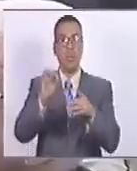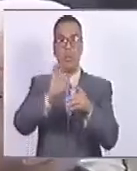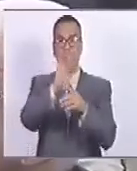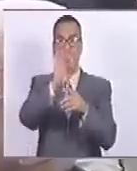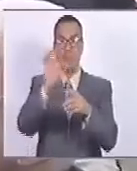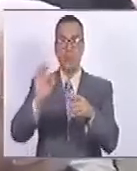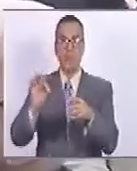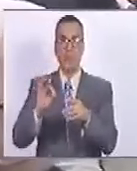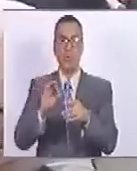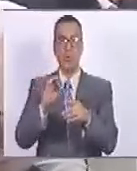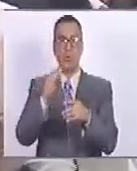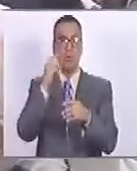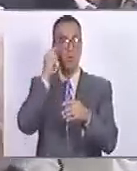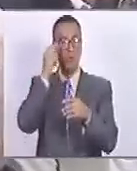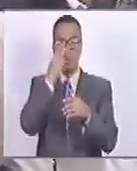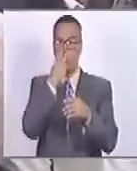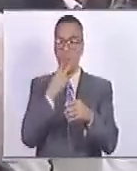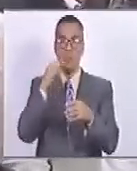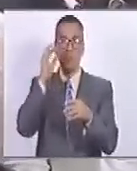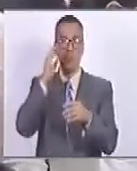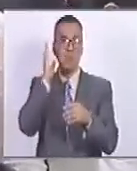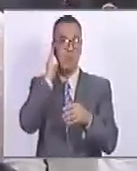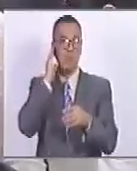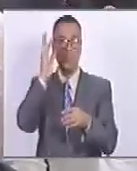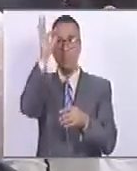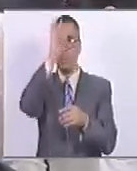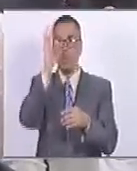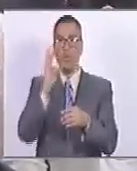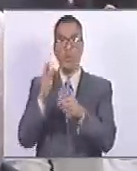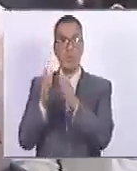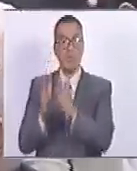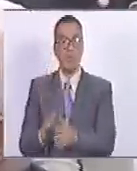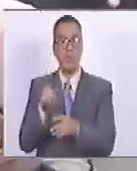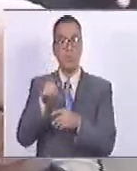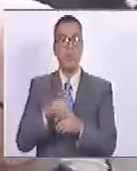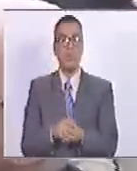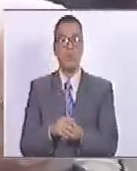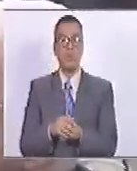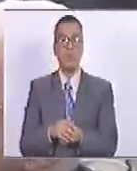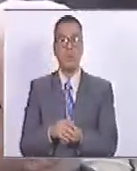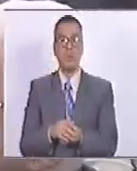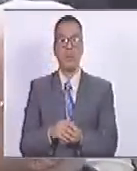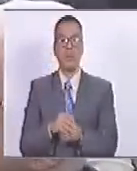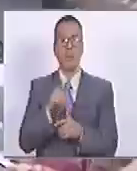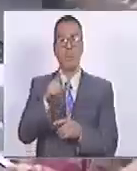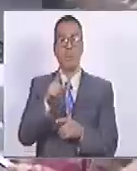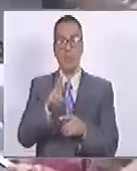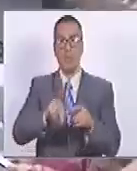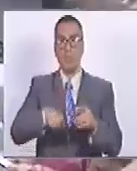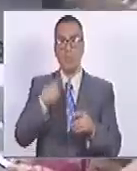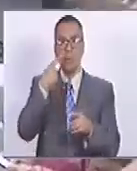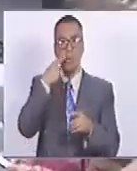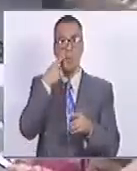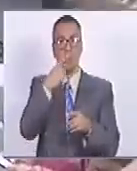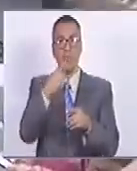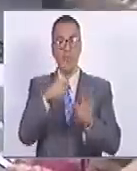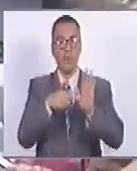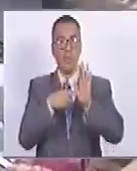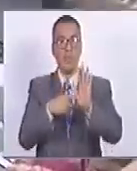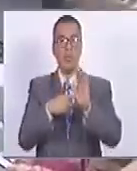artista sordociego francés Arnaud Ballard. En ella, como podemos acá